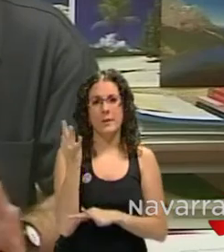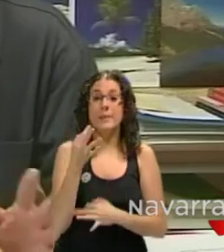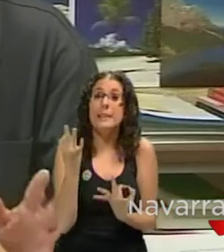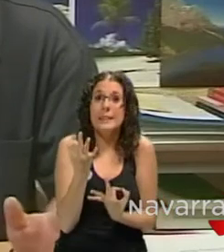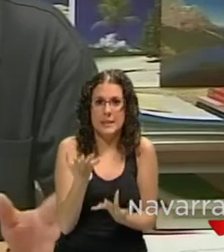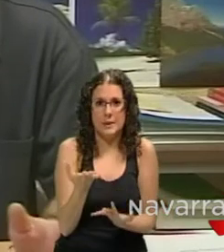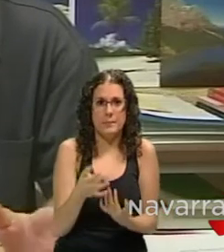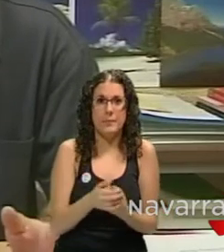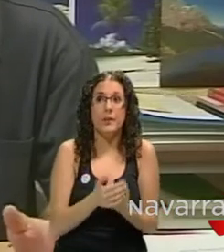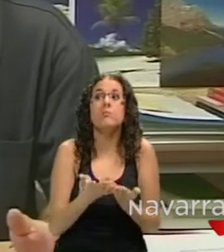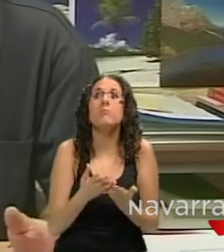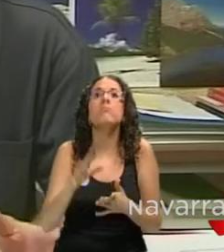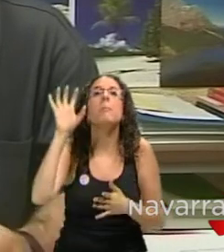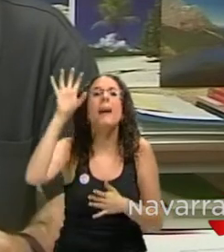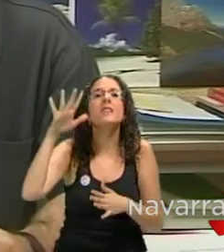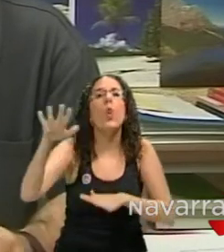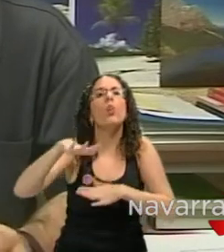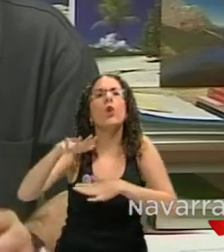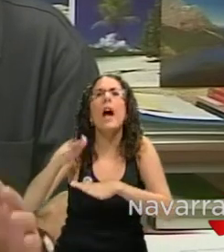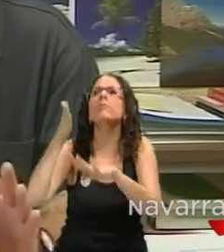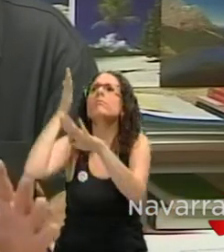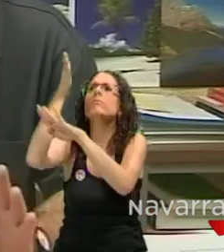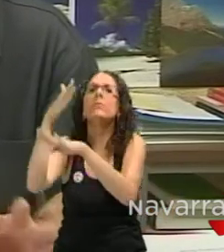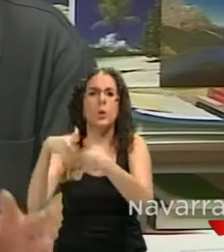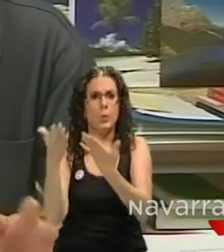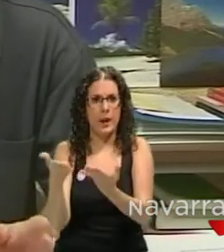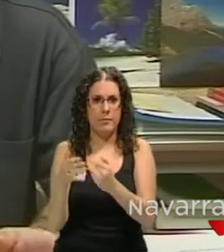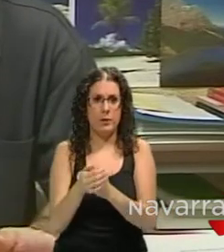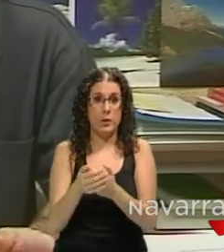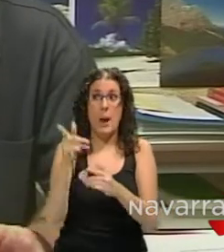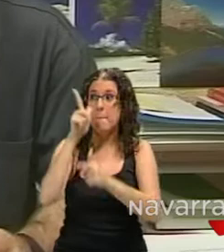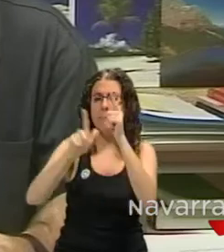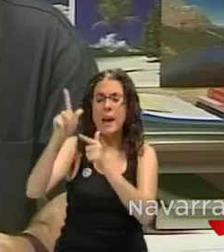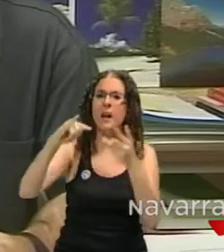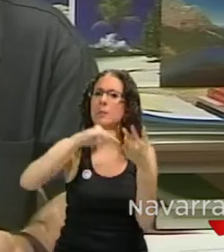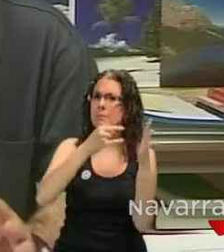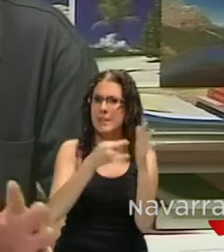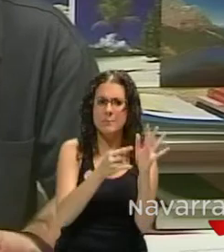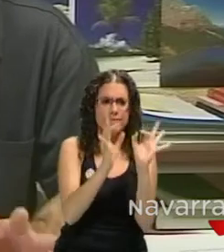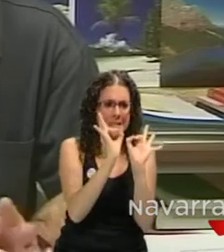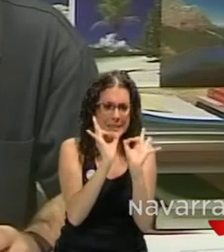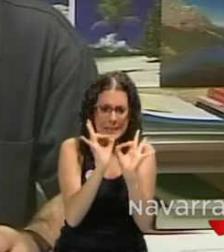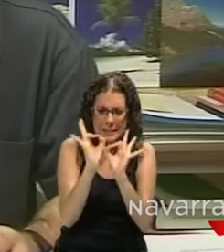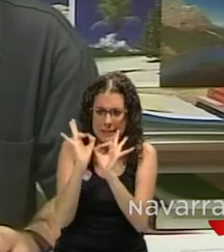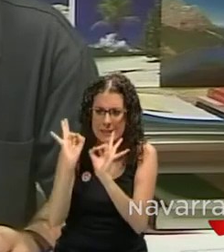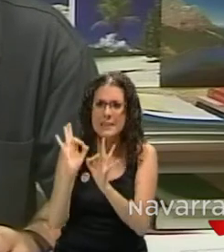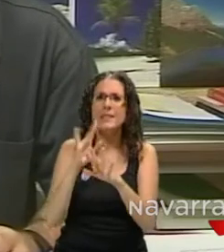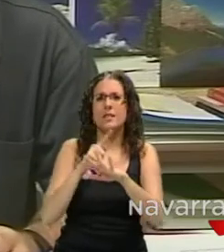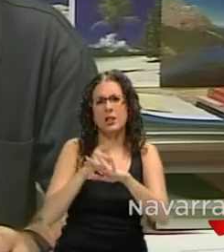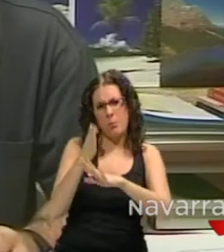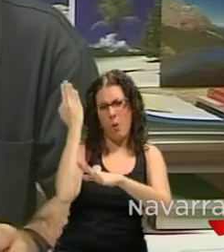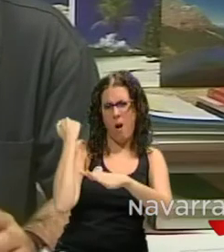qué zonas del país va a visitar, planificar bien ese viaje con tiempo,